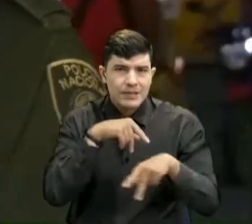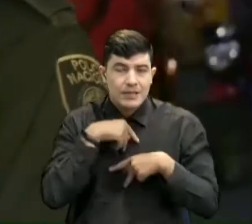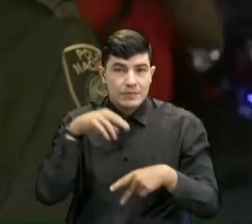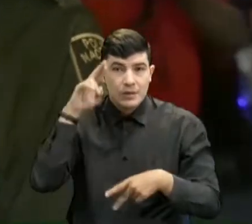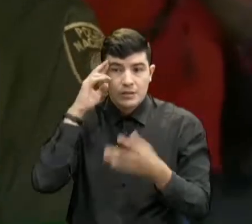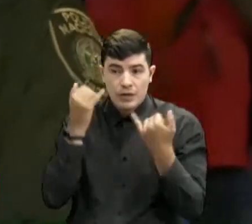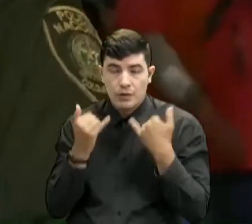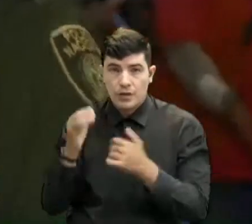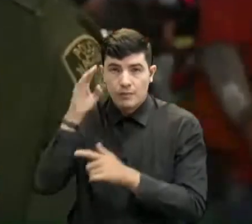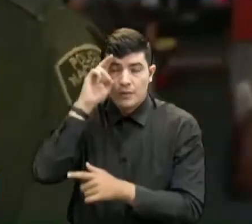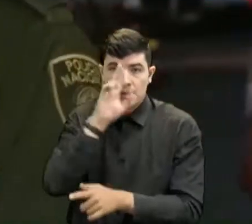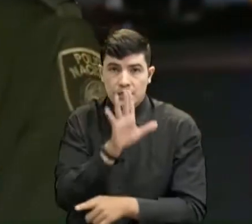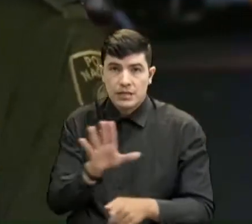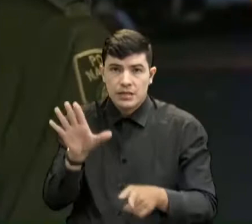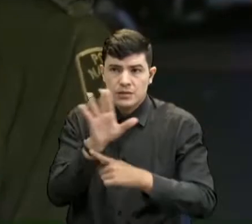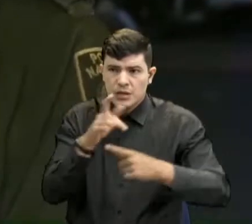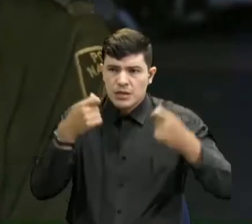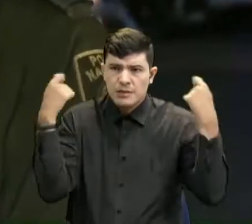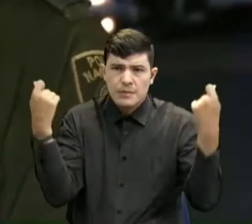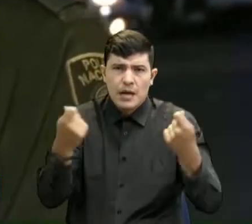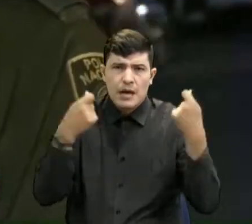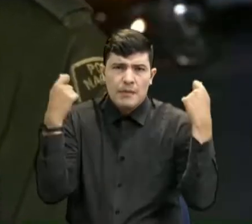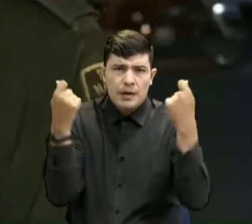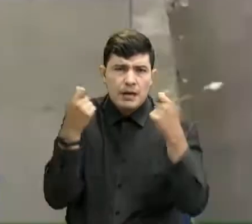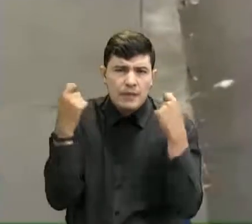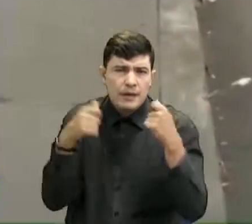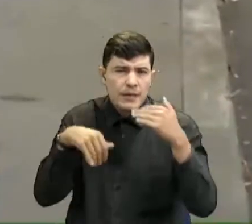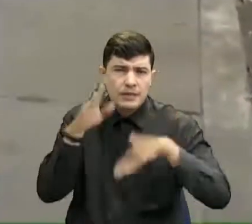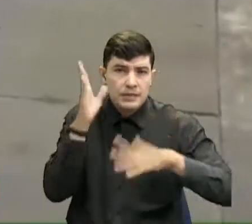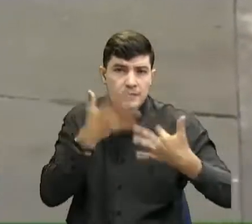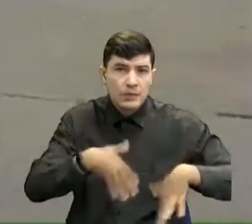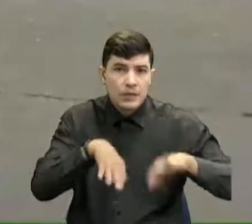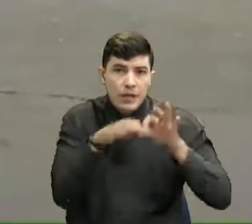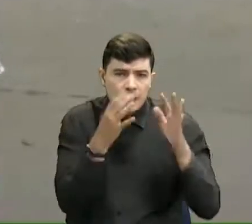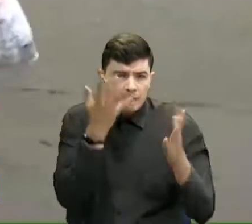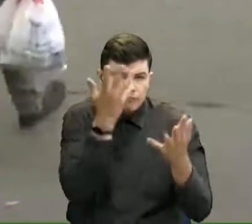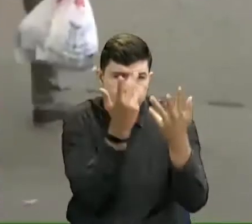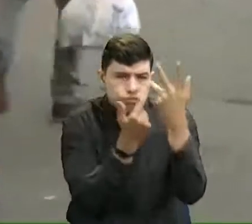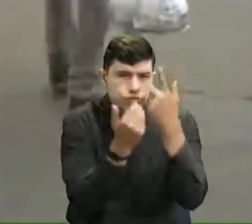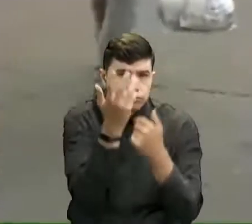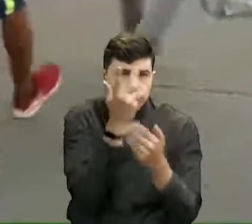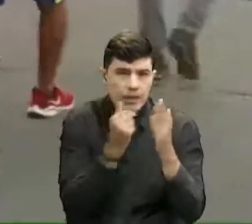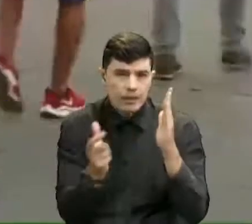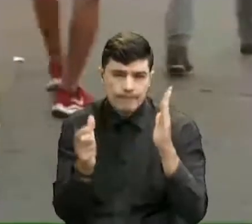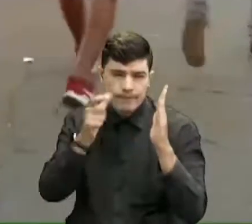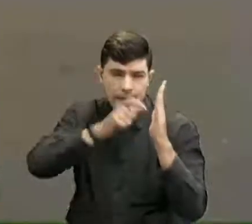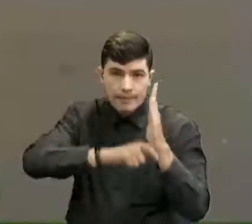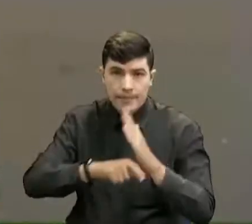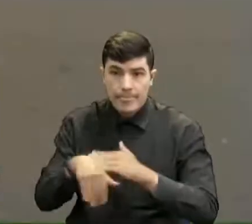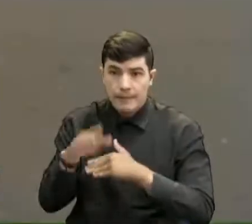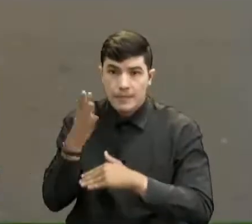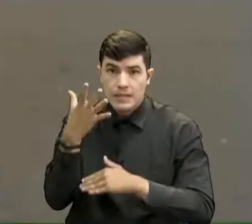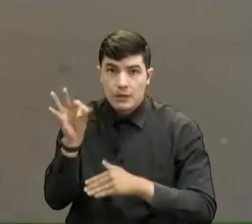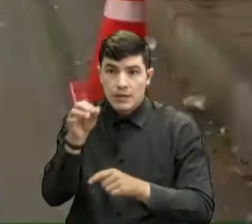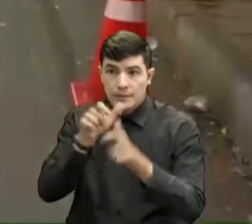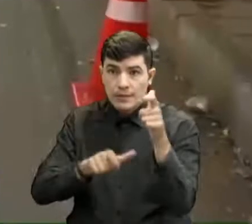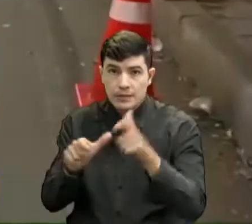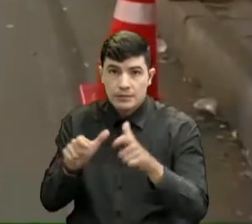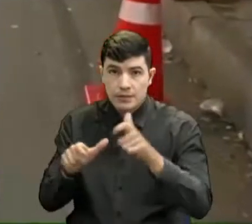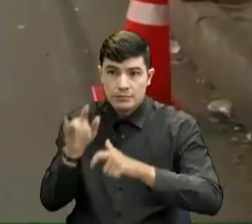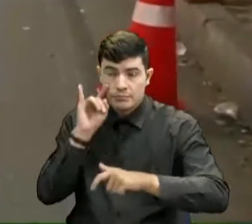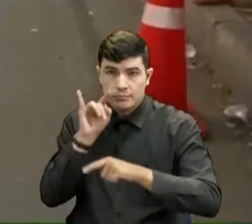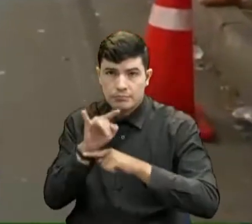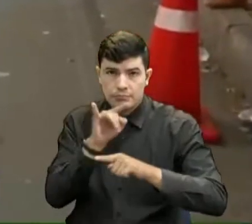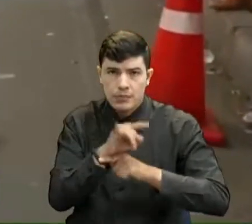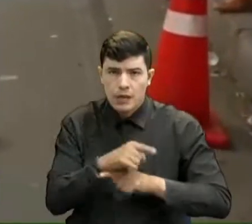oferta institucional, sobre todo generando un diagnóstico. Por ahora este nuevo equipo conformado por más de 50 agentes migratorios